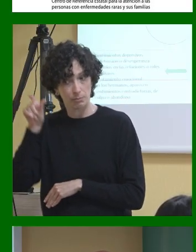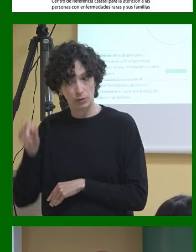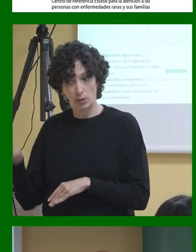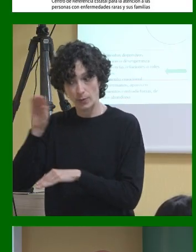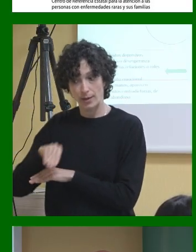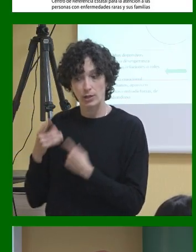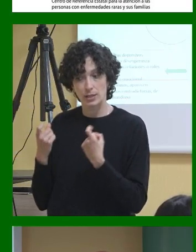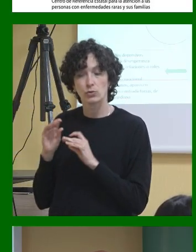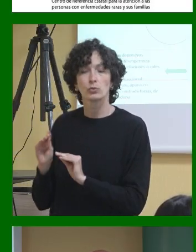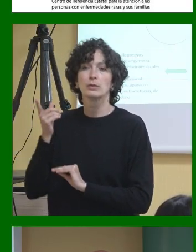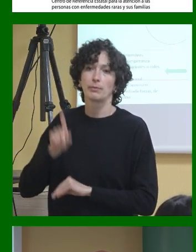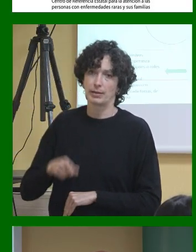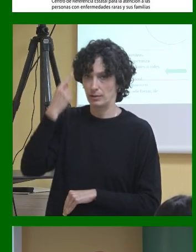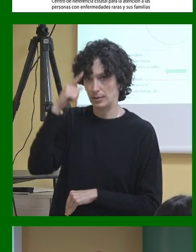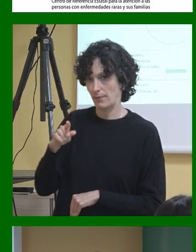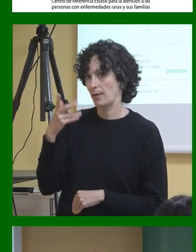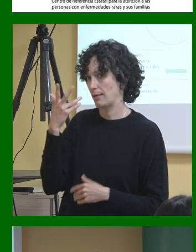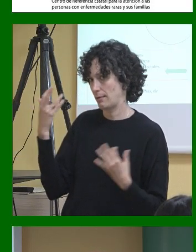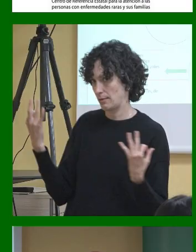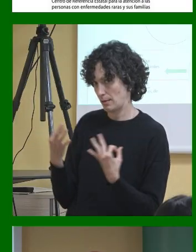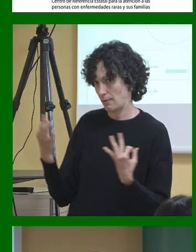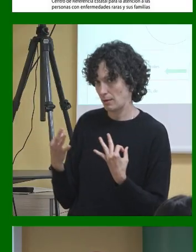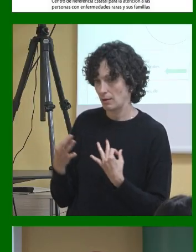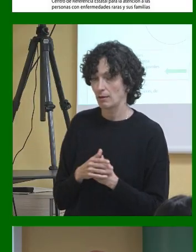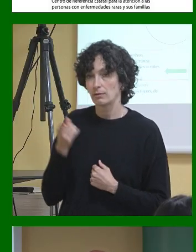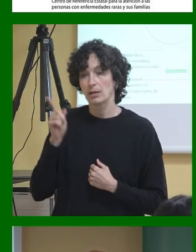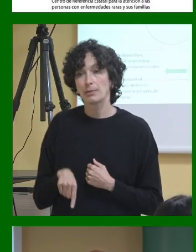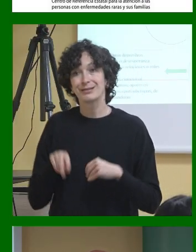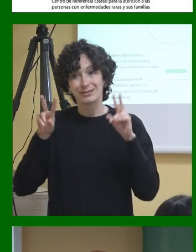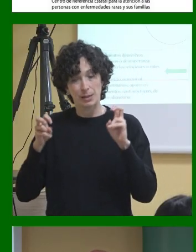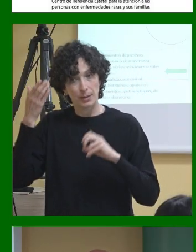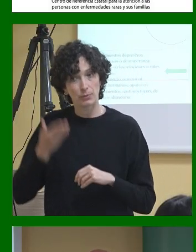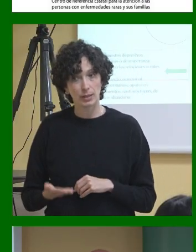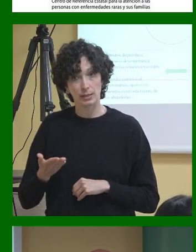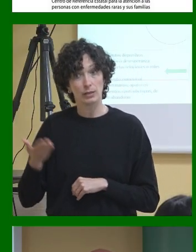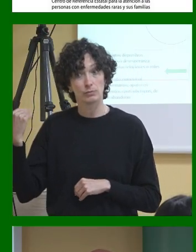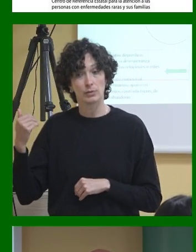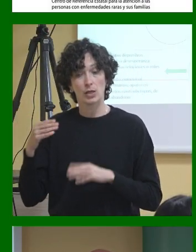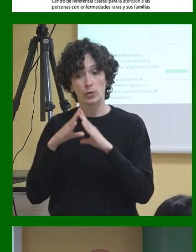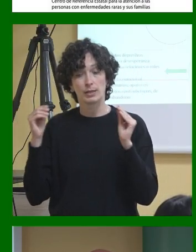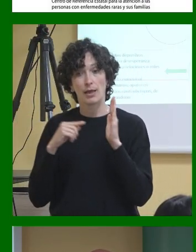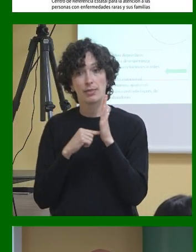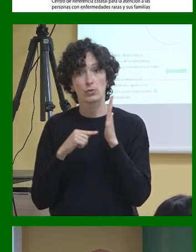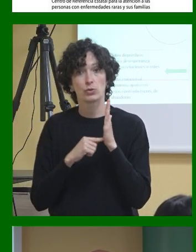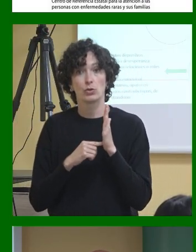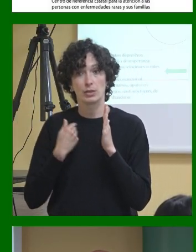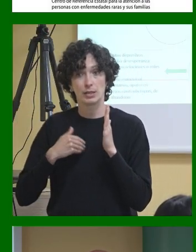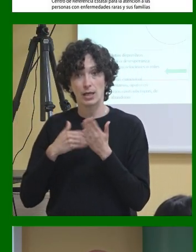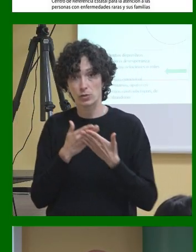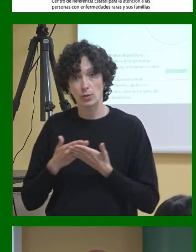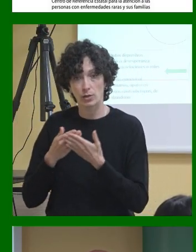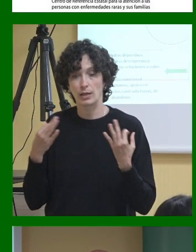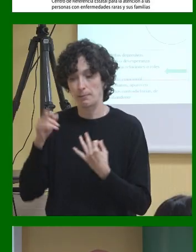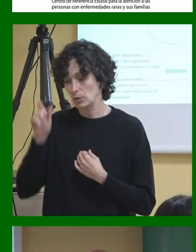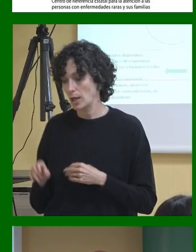cuidador, y un tema que es importante, que nosotros lo hemos estudiado en Deusto, es que a un cuidador